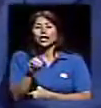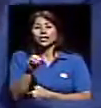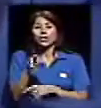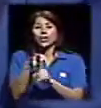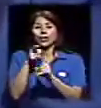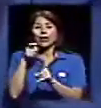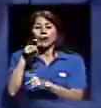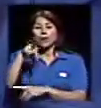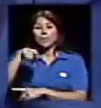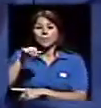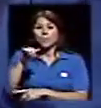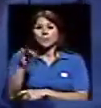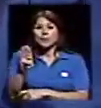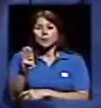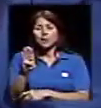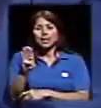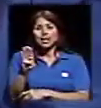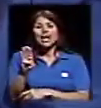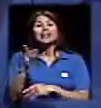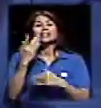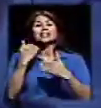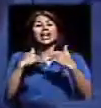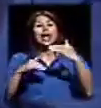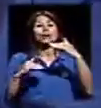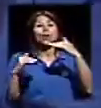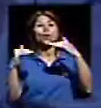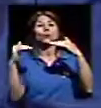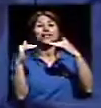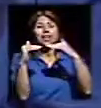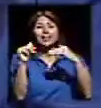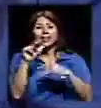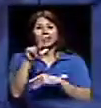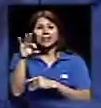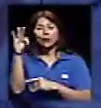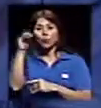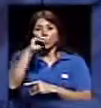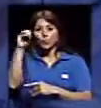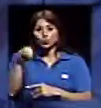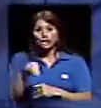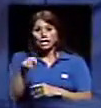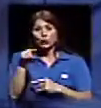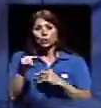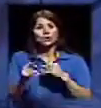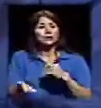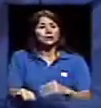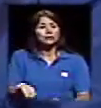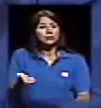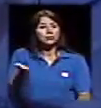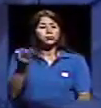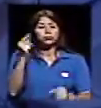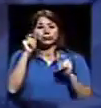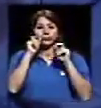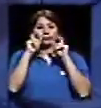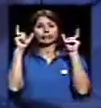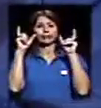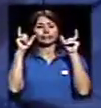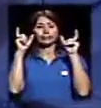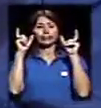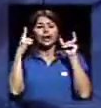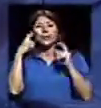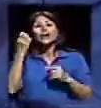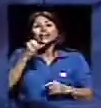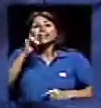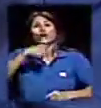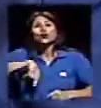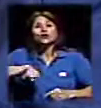del 39%. Este es un nivel que consideramos alarmante, dado que si llegáramos